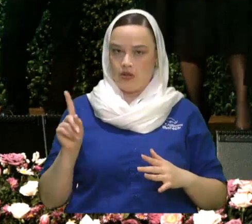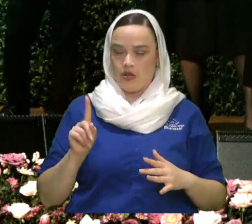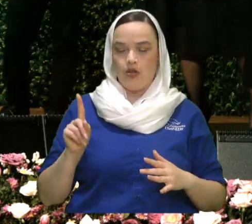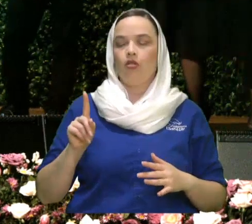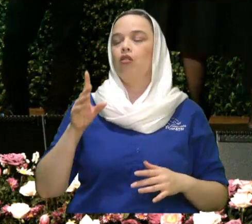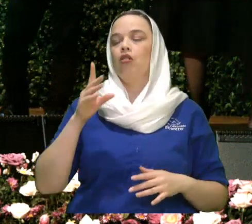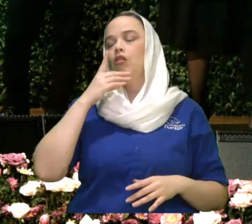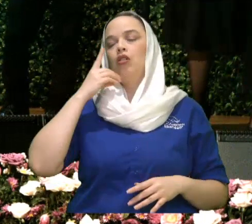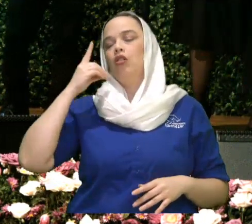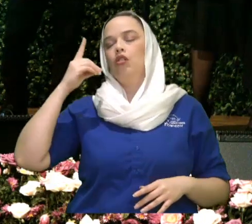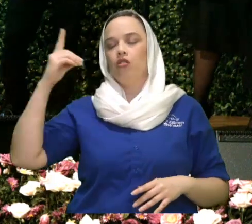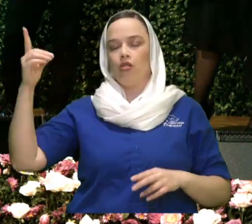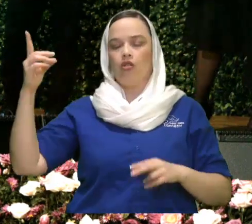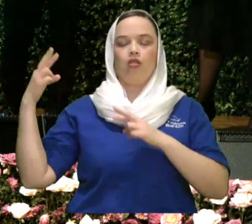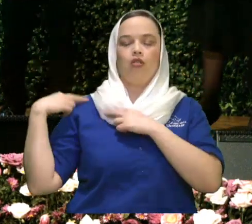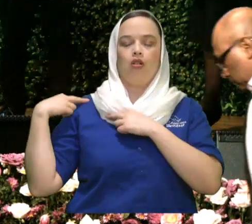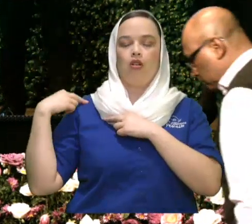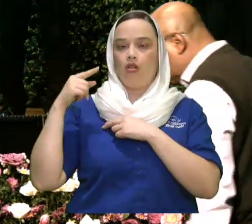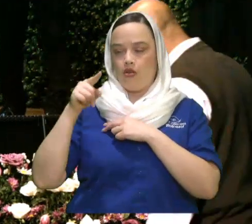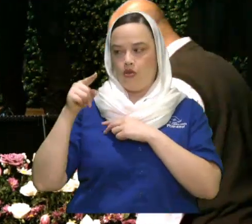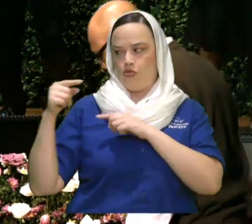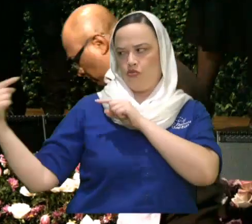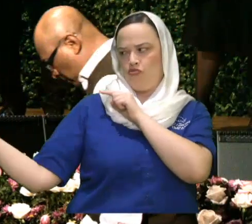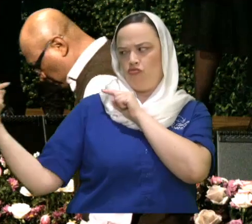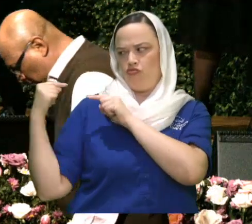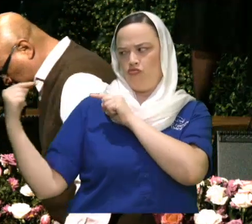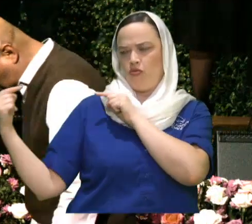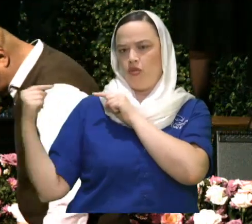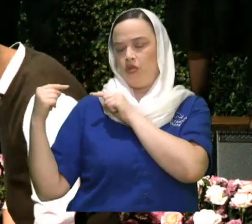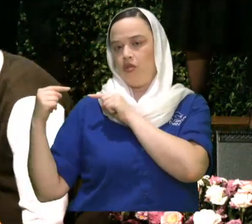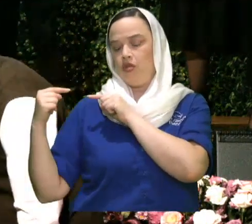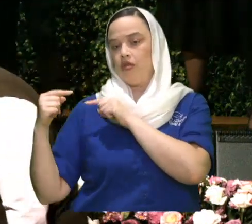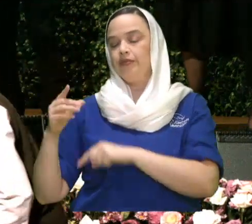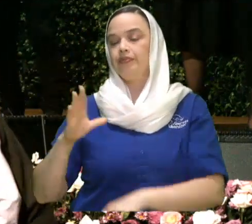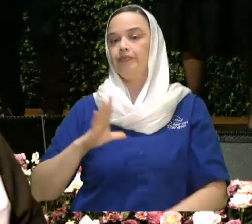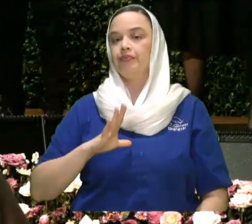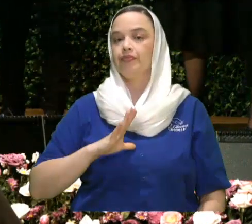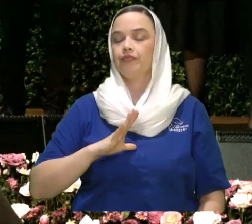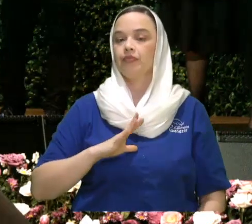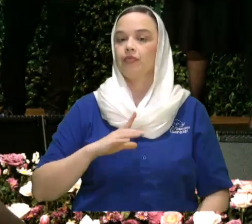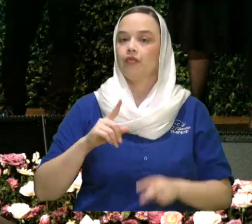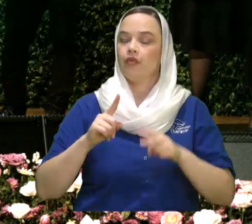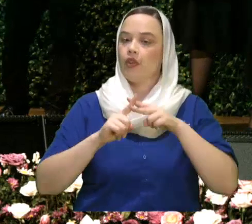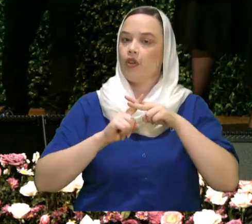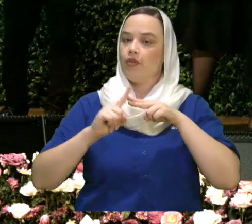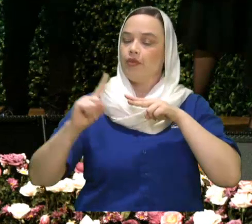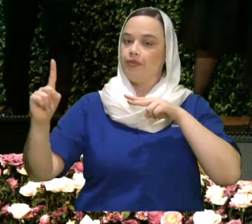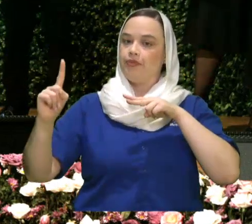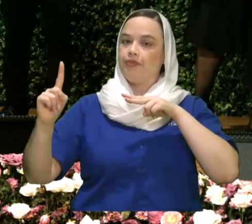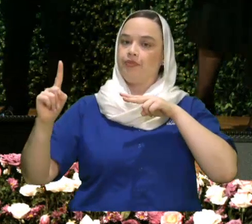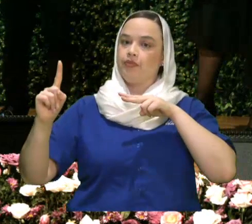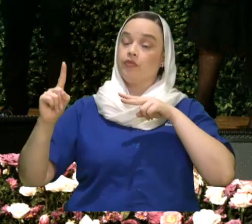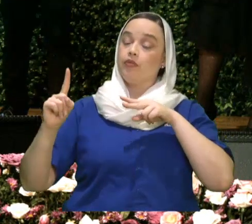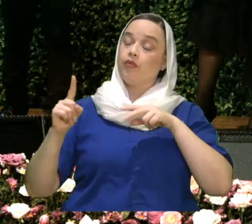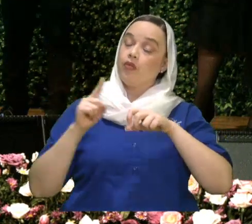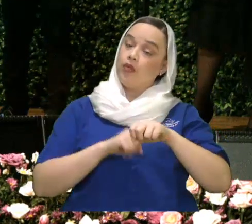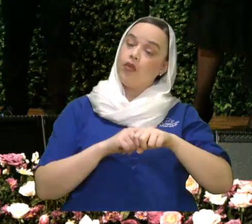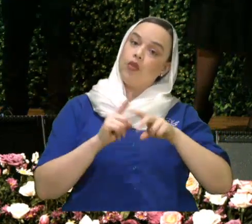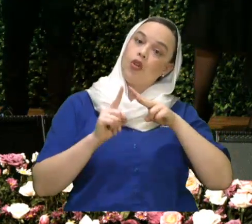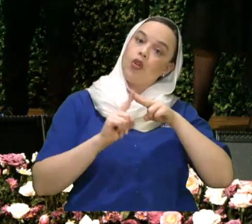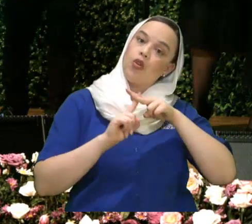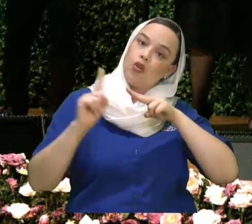tus enemigos tendrá que ver y cuando vayan los